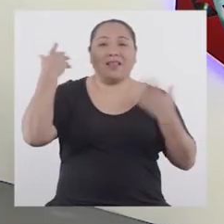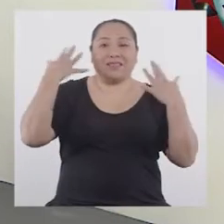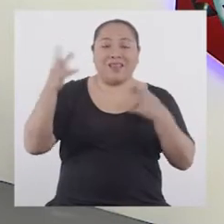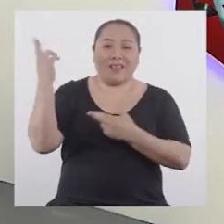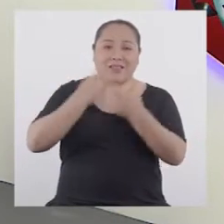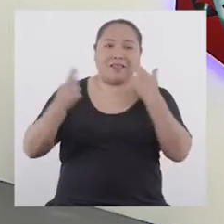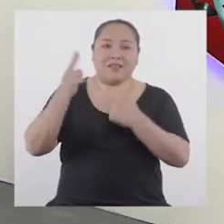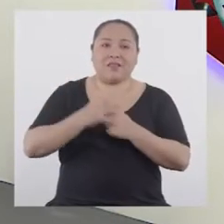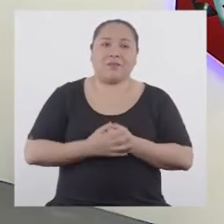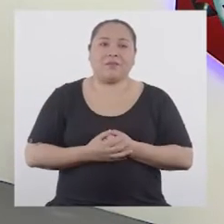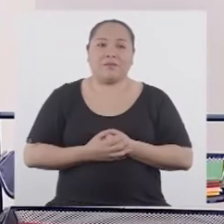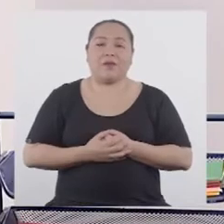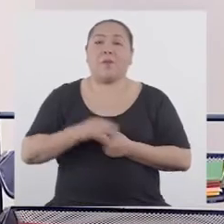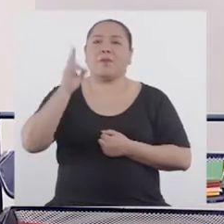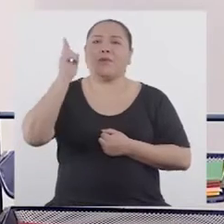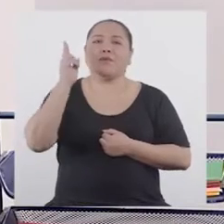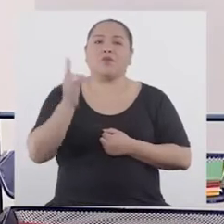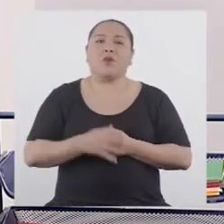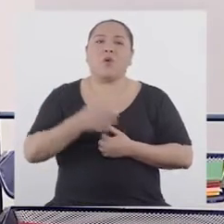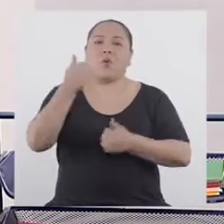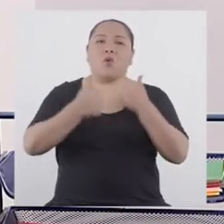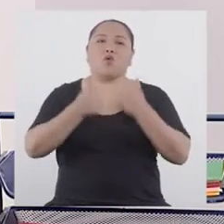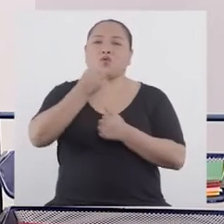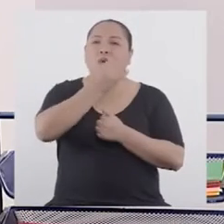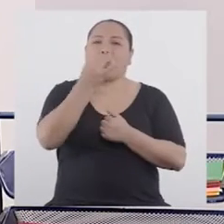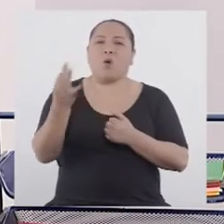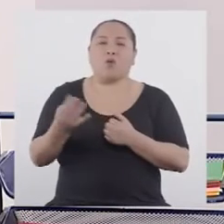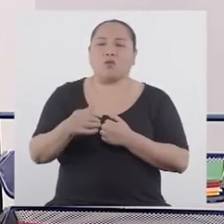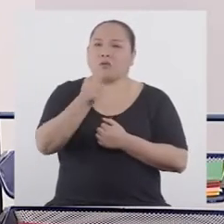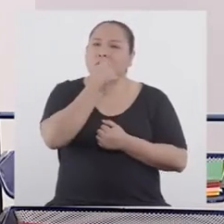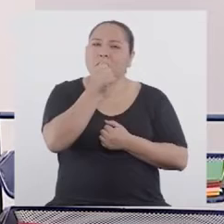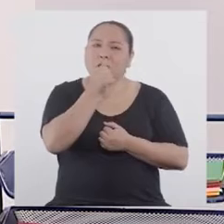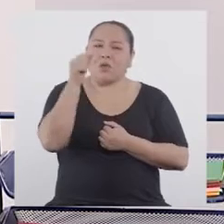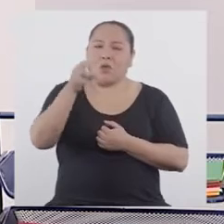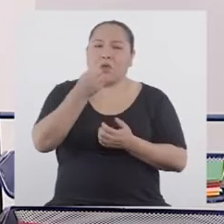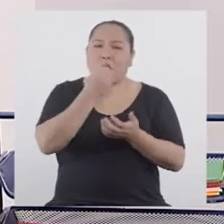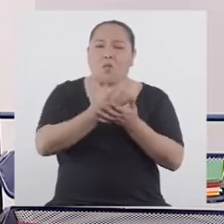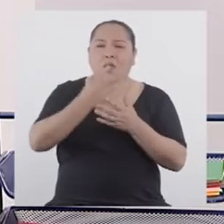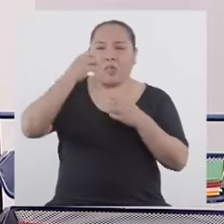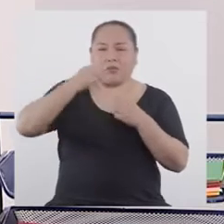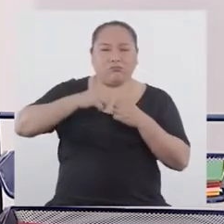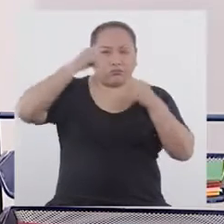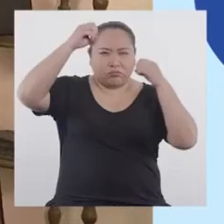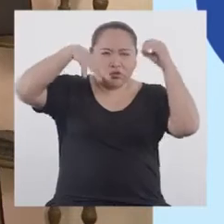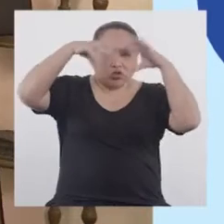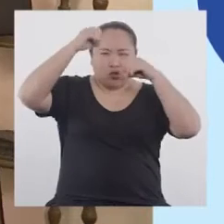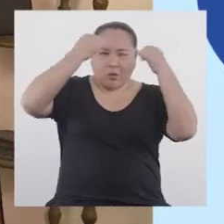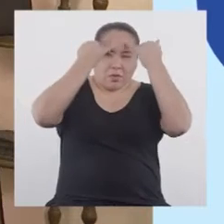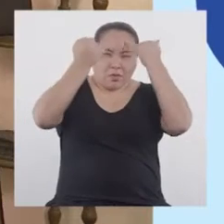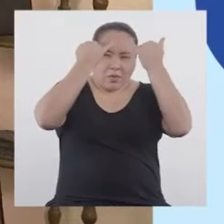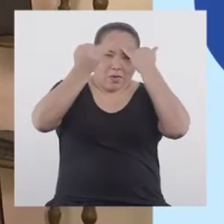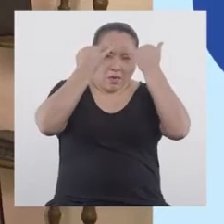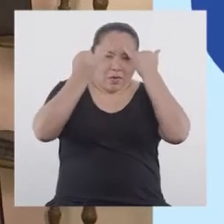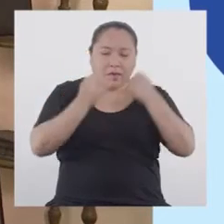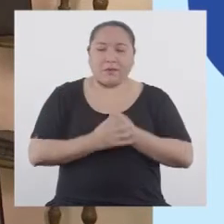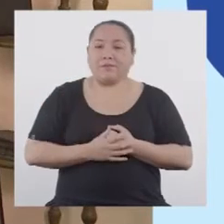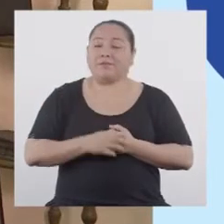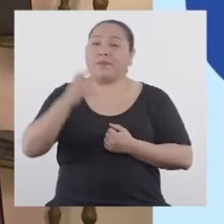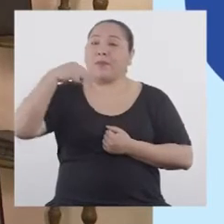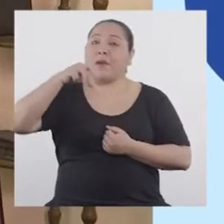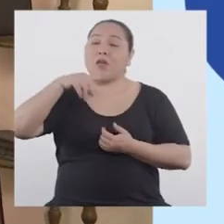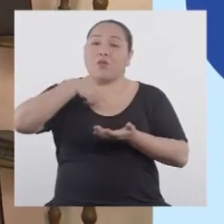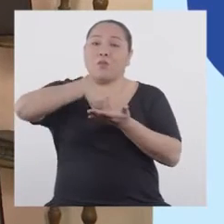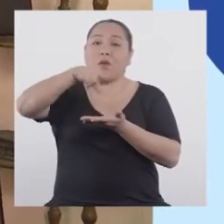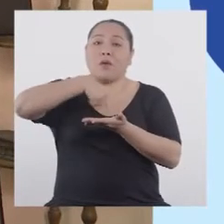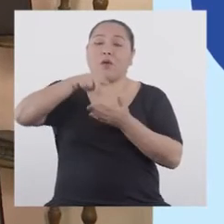Hola, ya estamos de regreso. Profesor, ¿cuáles son algunos de los secretos de una buena lluvia de ideas? Mario, he mandado